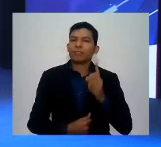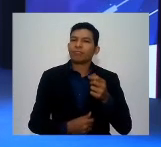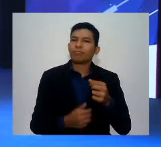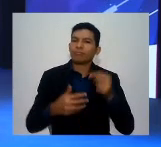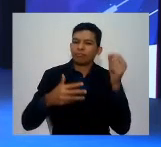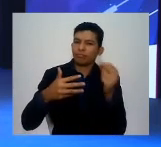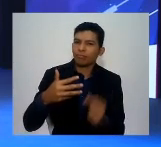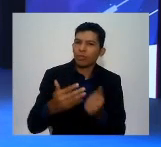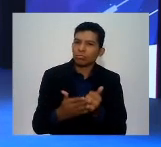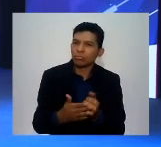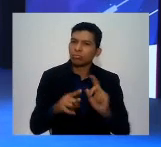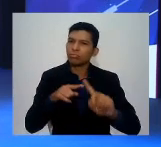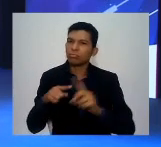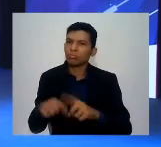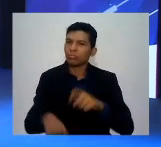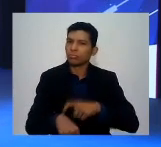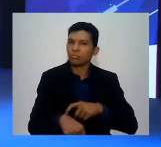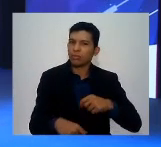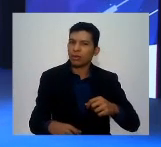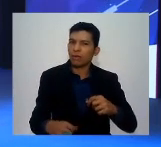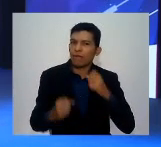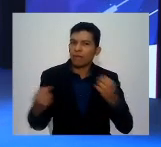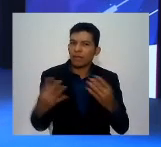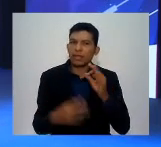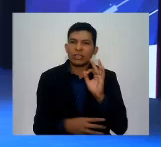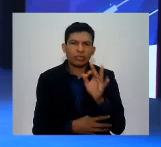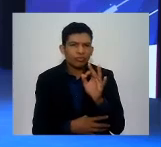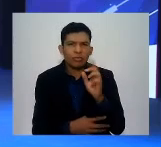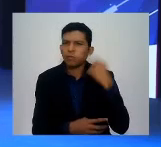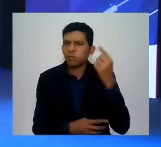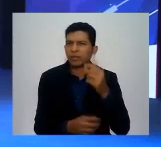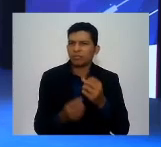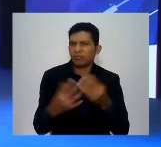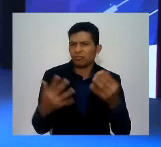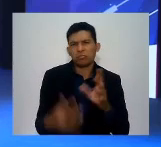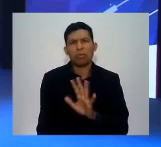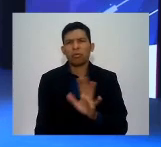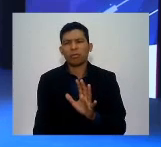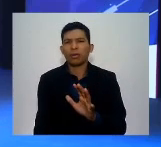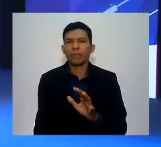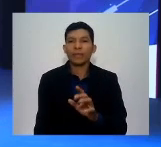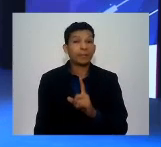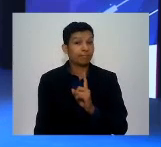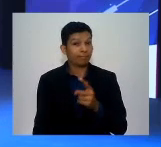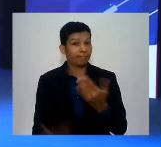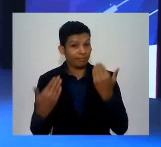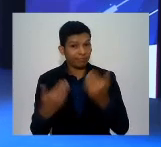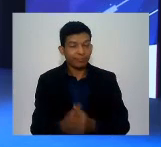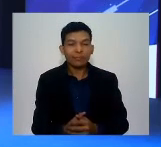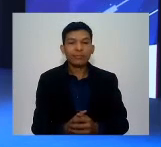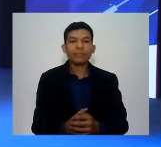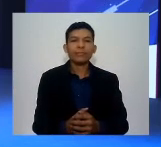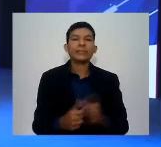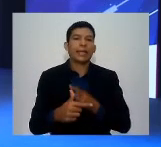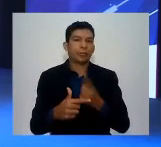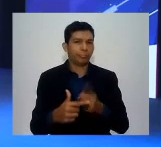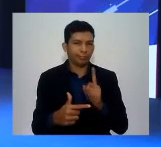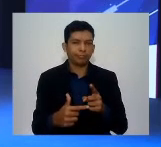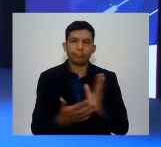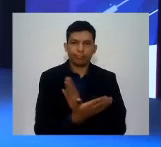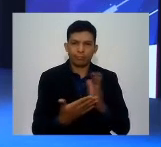de las personas en las distintas enfermedades. Y finalmente tenemos el desfibrilador. Este desfibrilador en particular, pues es